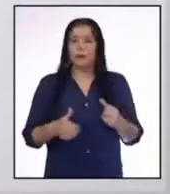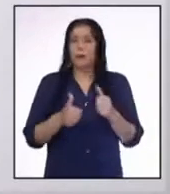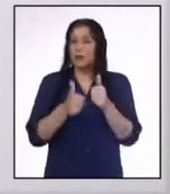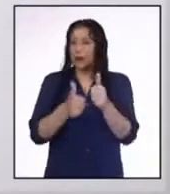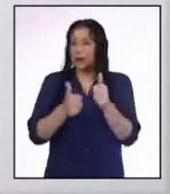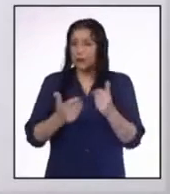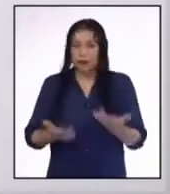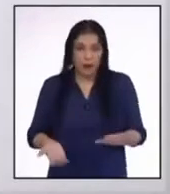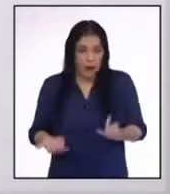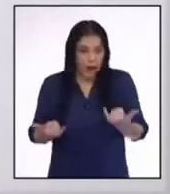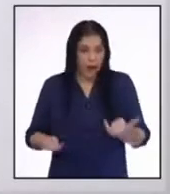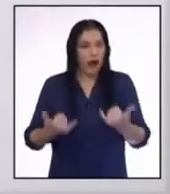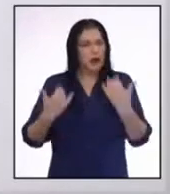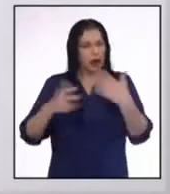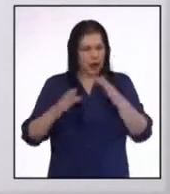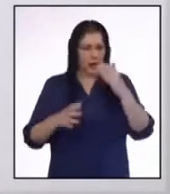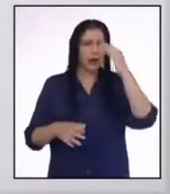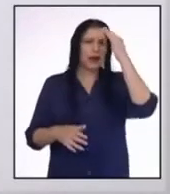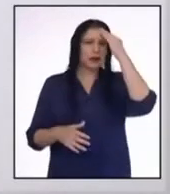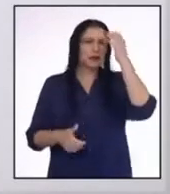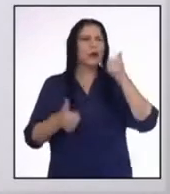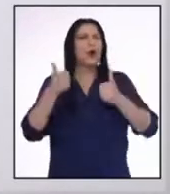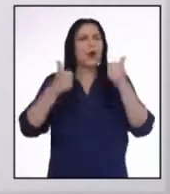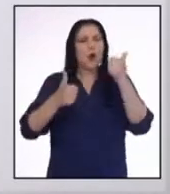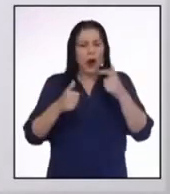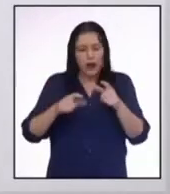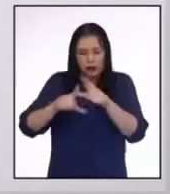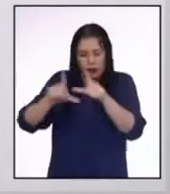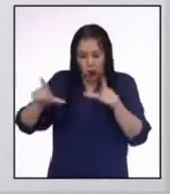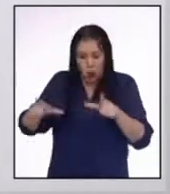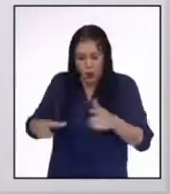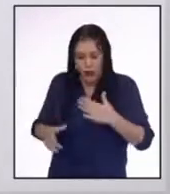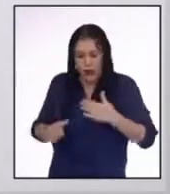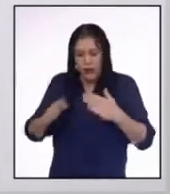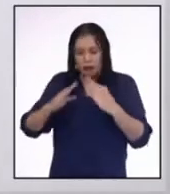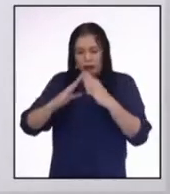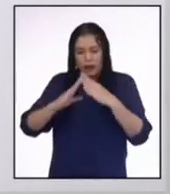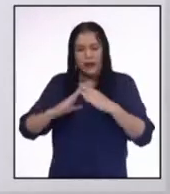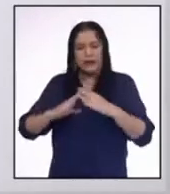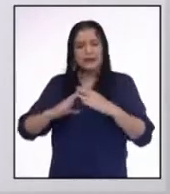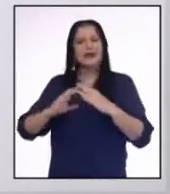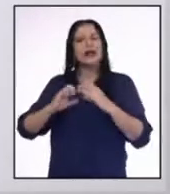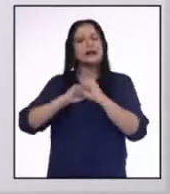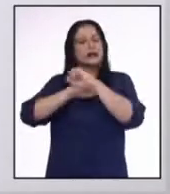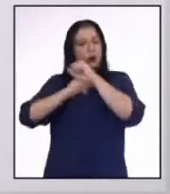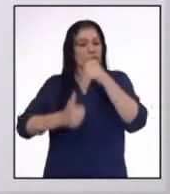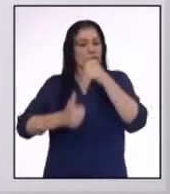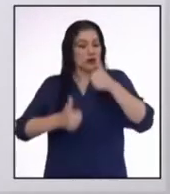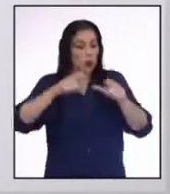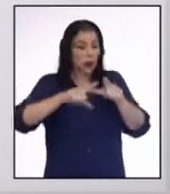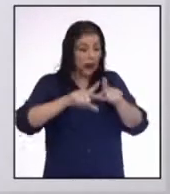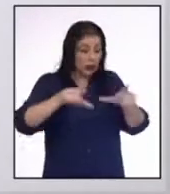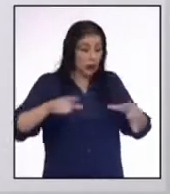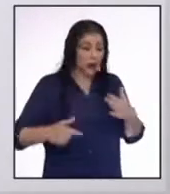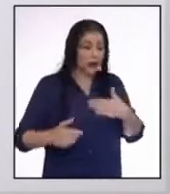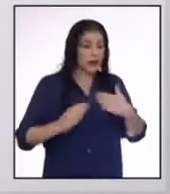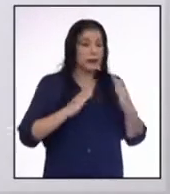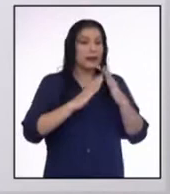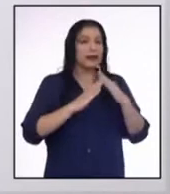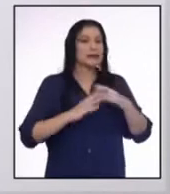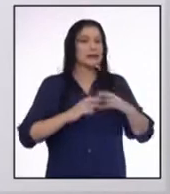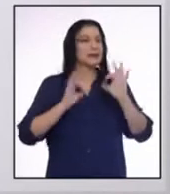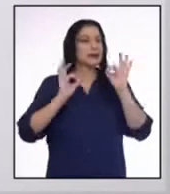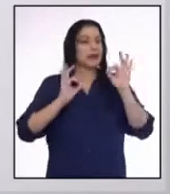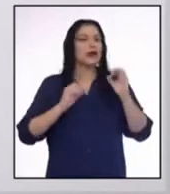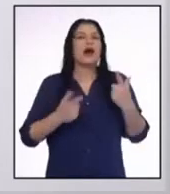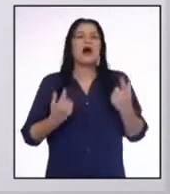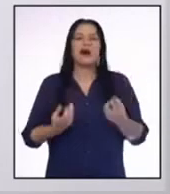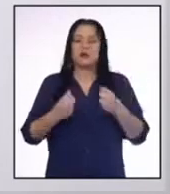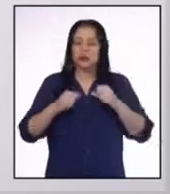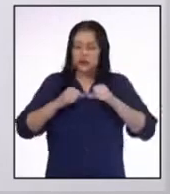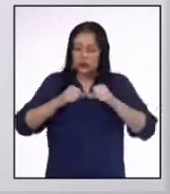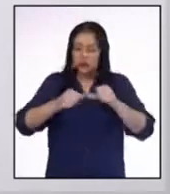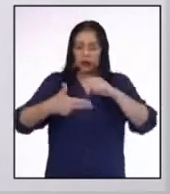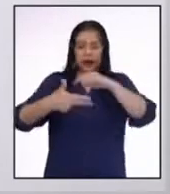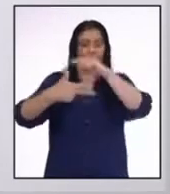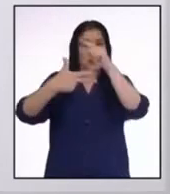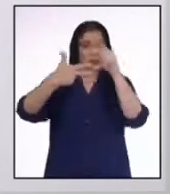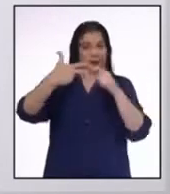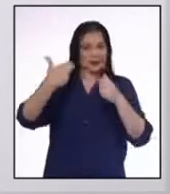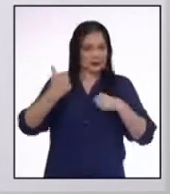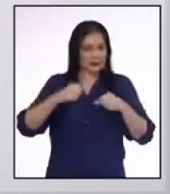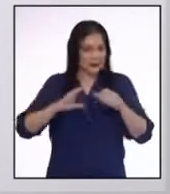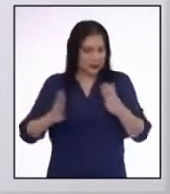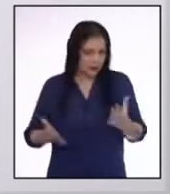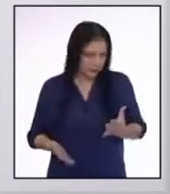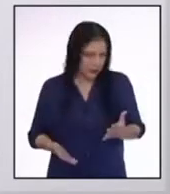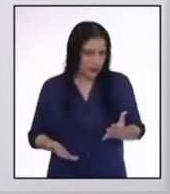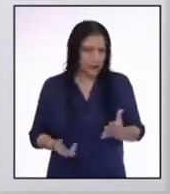Bien, ahora que ya conocemos las zonas más seguras y las más peligrosas de nuestras casas, vamos a continuar con la tercera